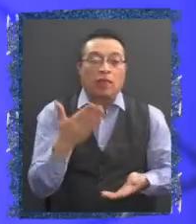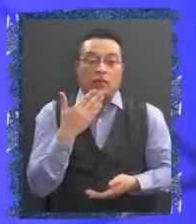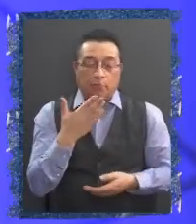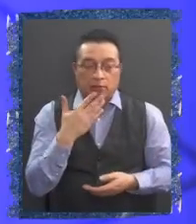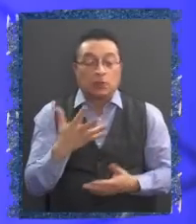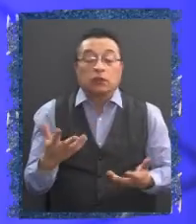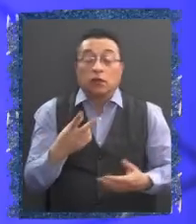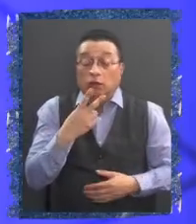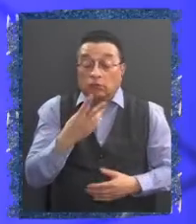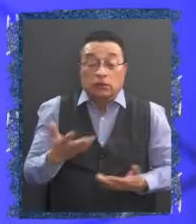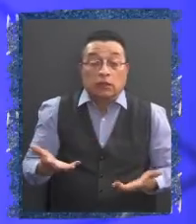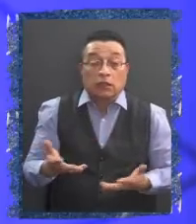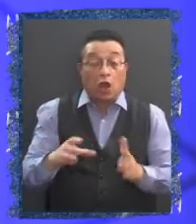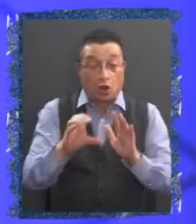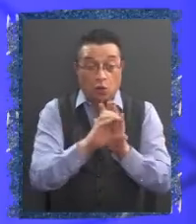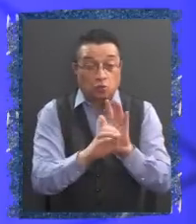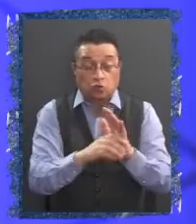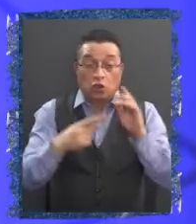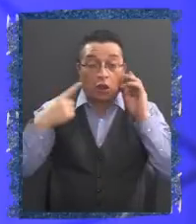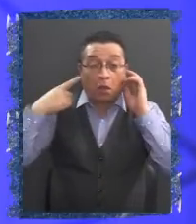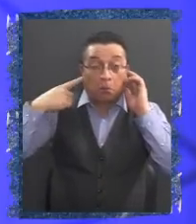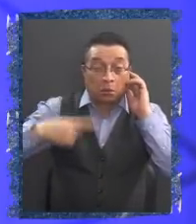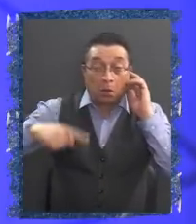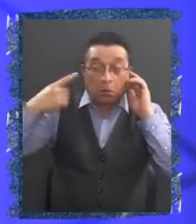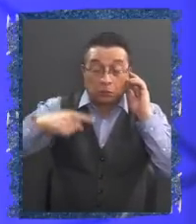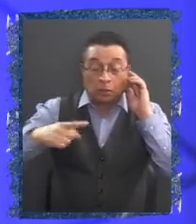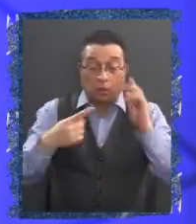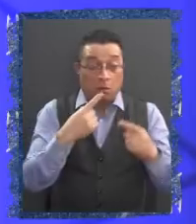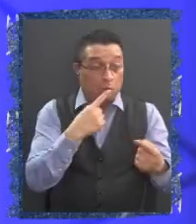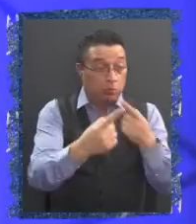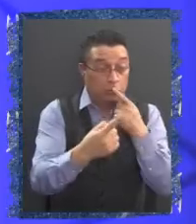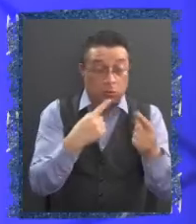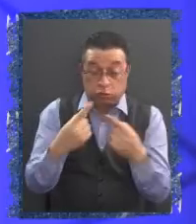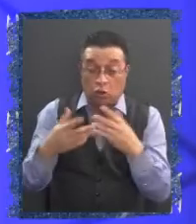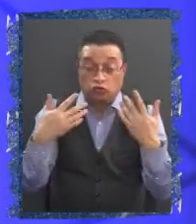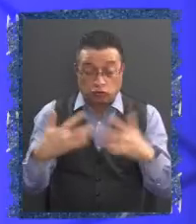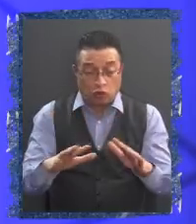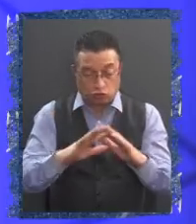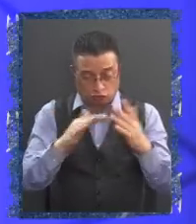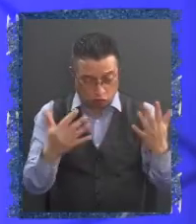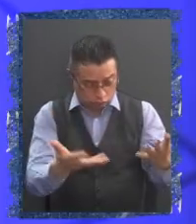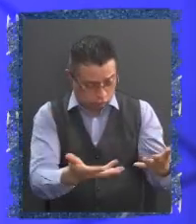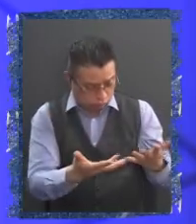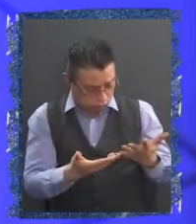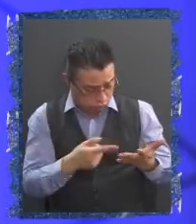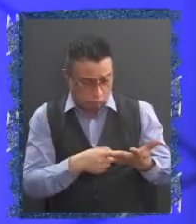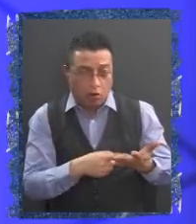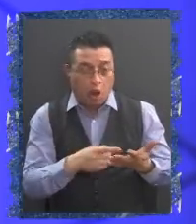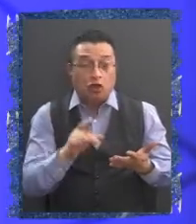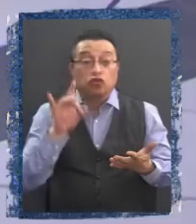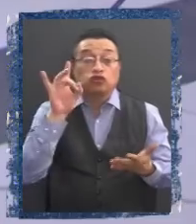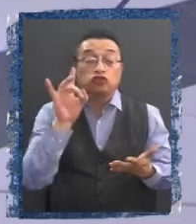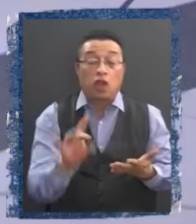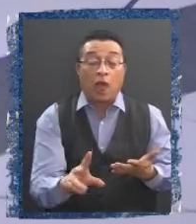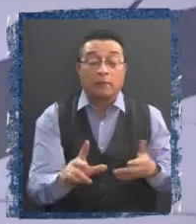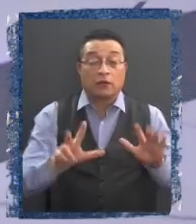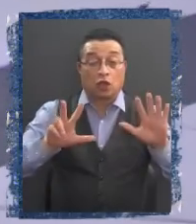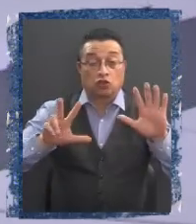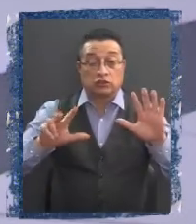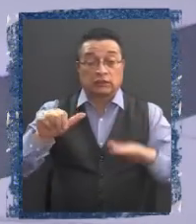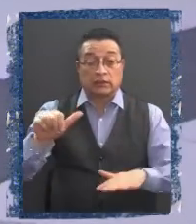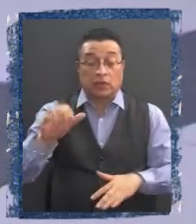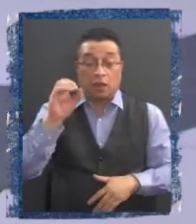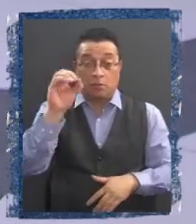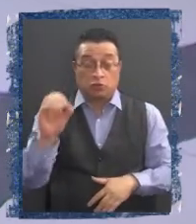Que la Constitución no escucha, porque hay encuestas que lo dicen por todos lados, que hay solamente un 86%